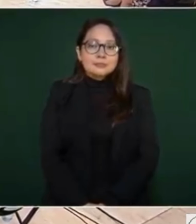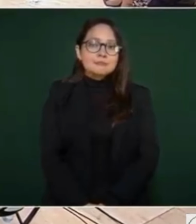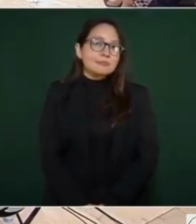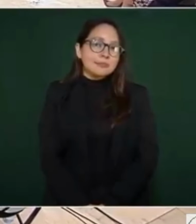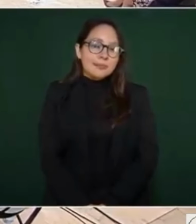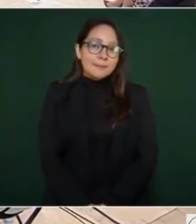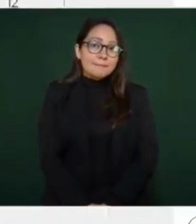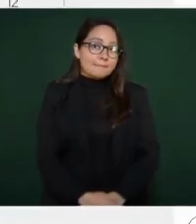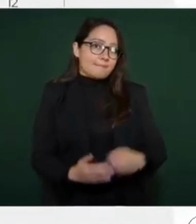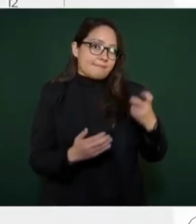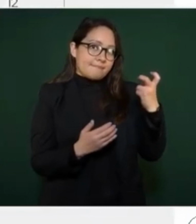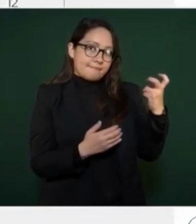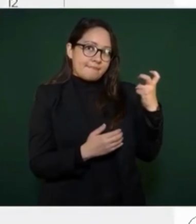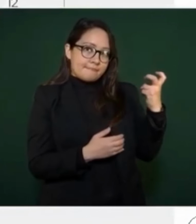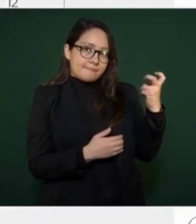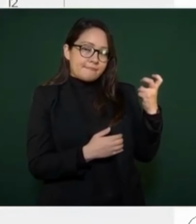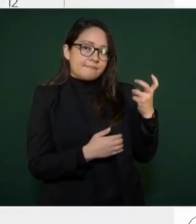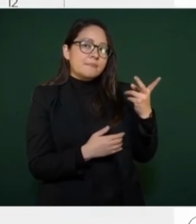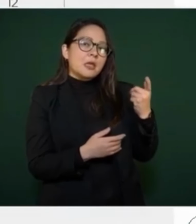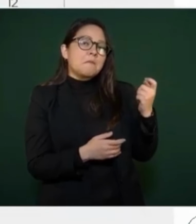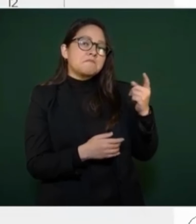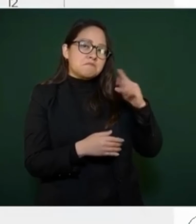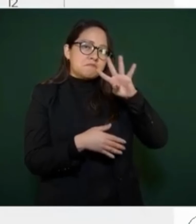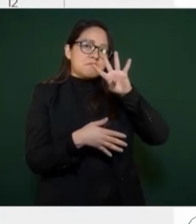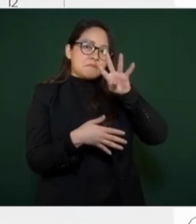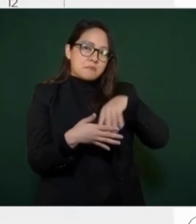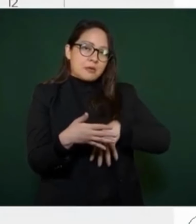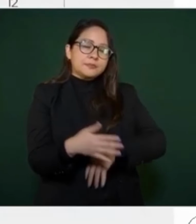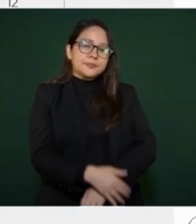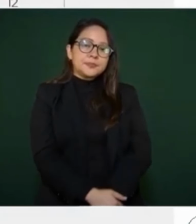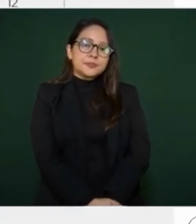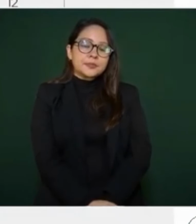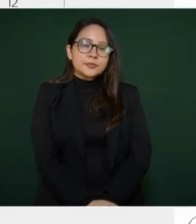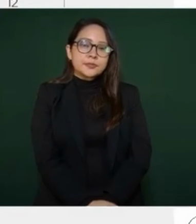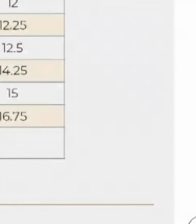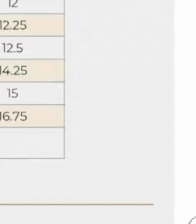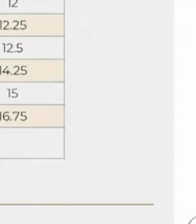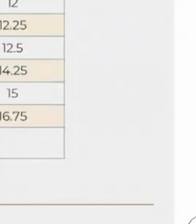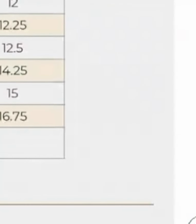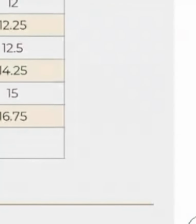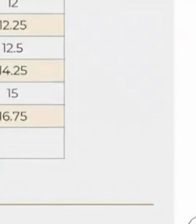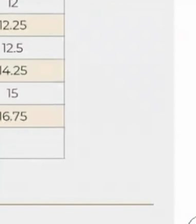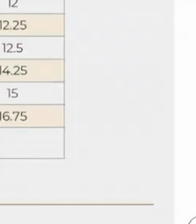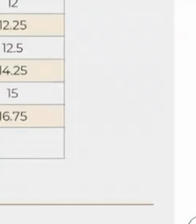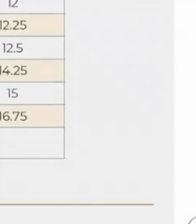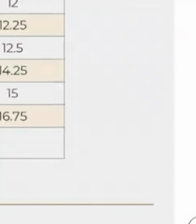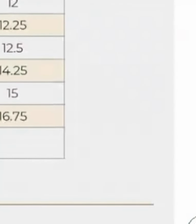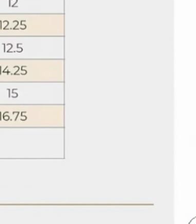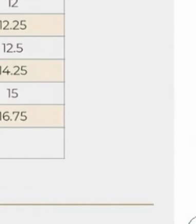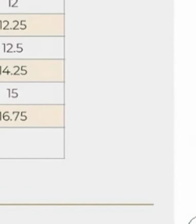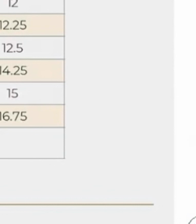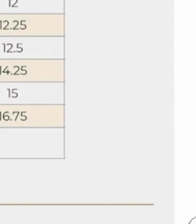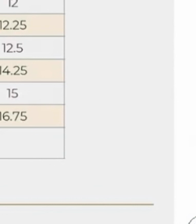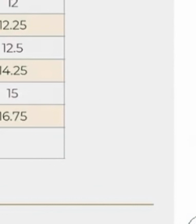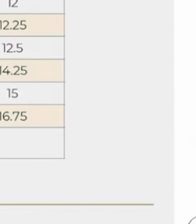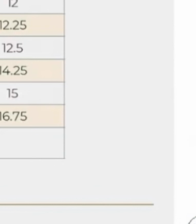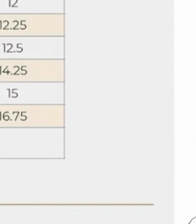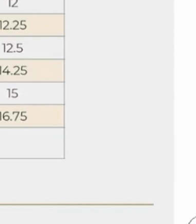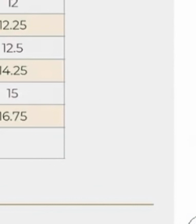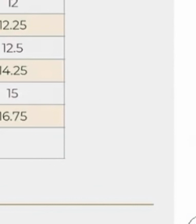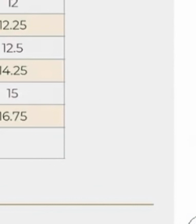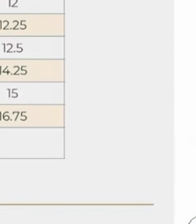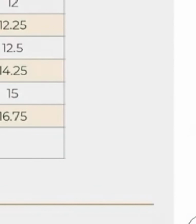Este es una proyección de pagos que me están diciendo… Esto fue para 2021.